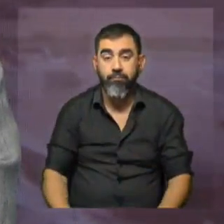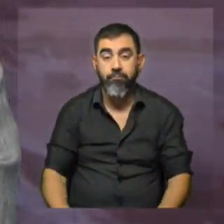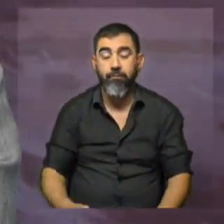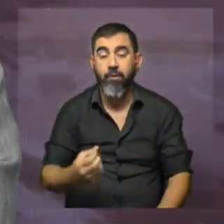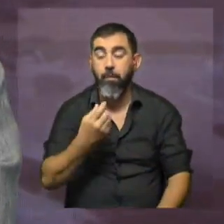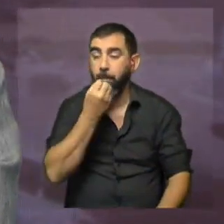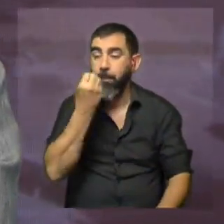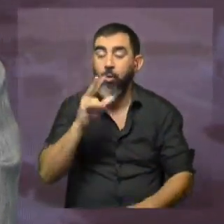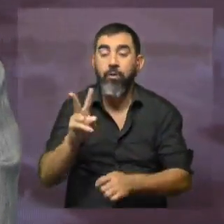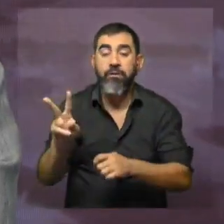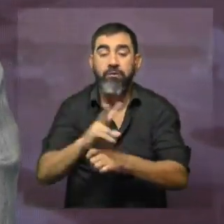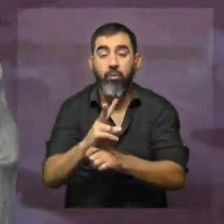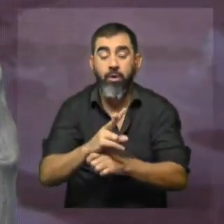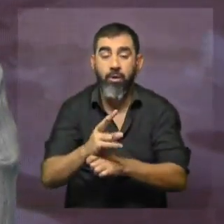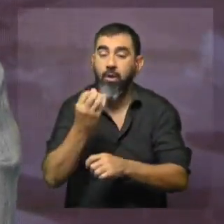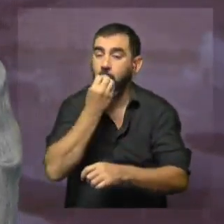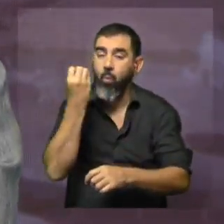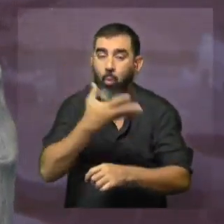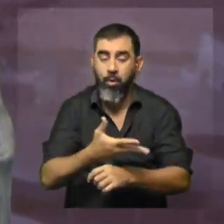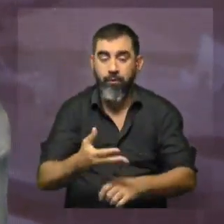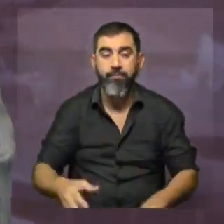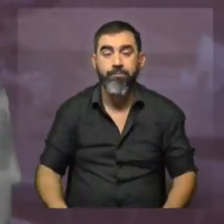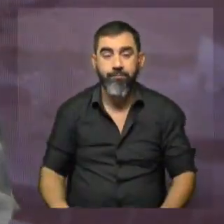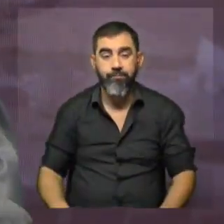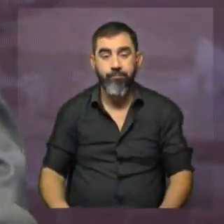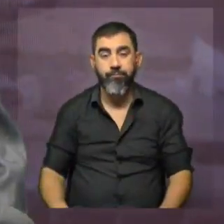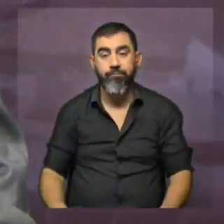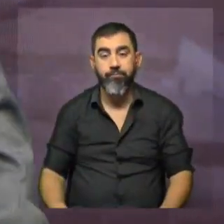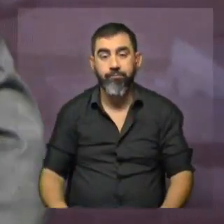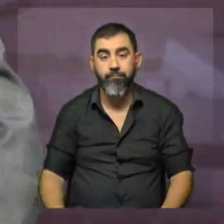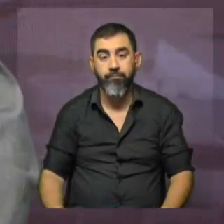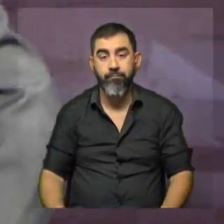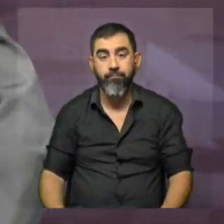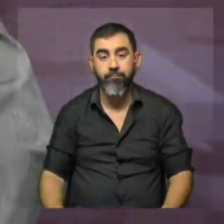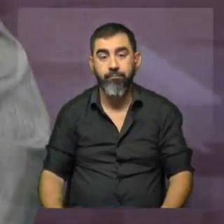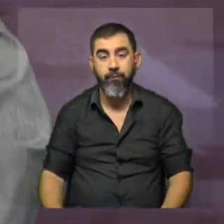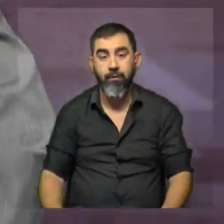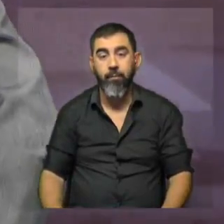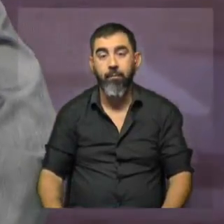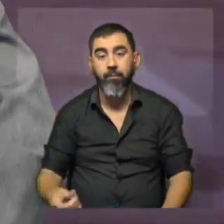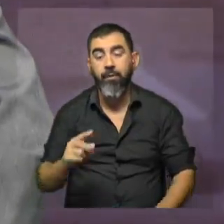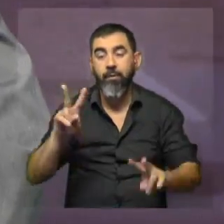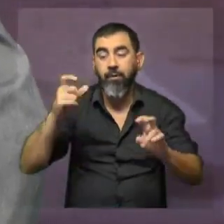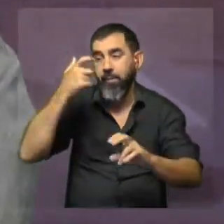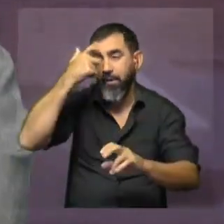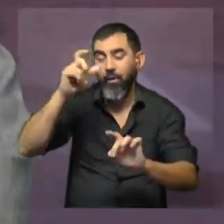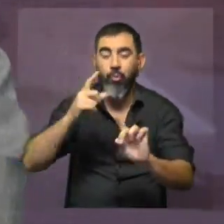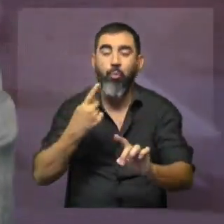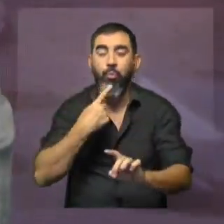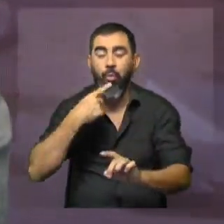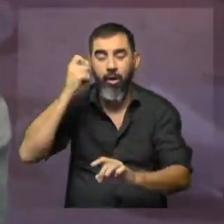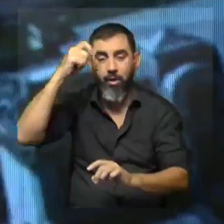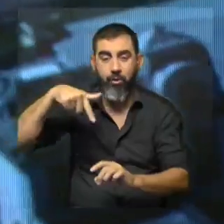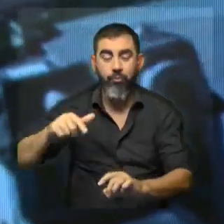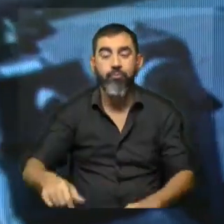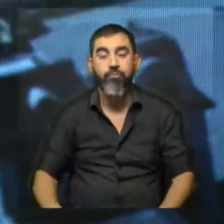contribuya a la seguridad es atendible, pero bueno, claro, no tiene una visión técnica, no política. Sí, sí, claro. ¿No? De